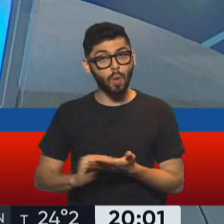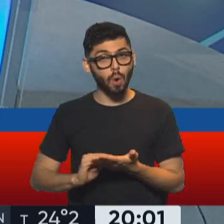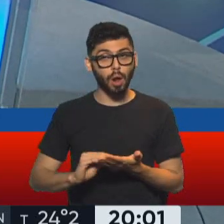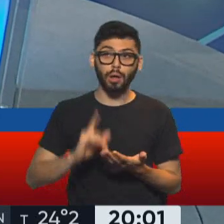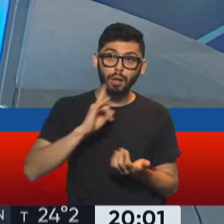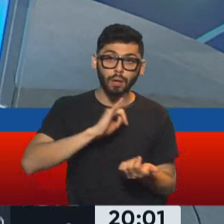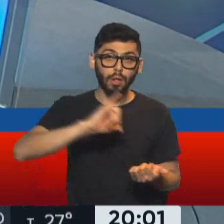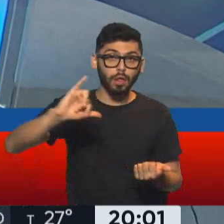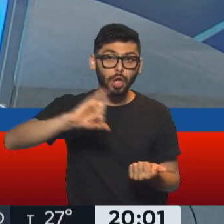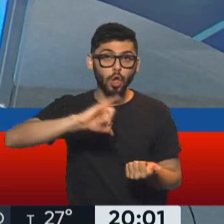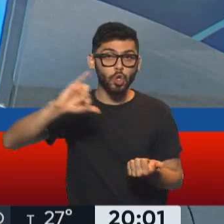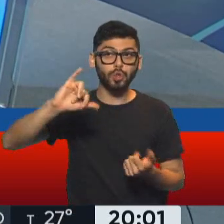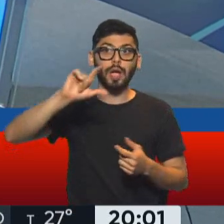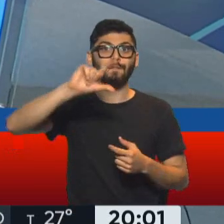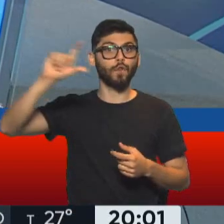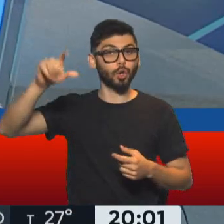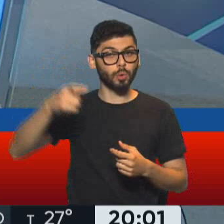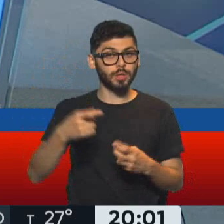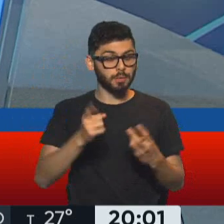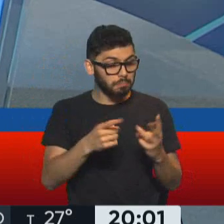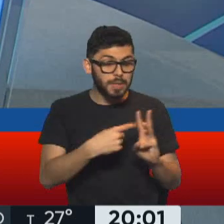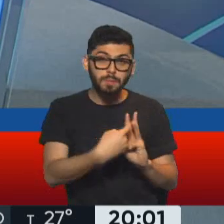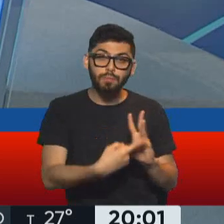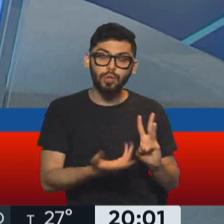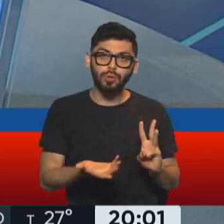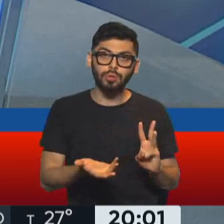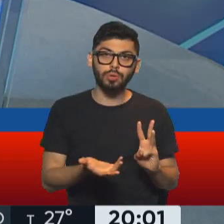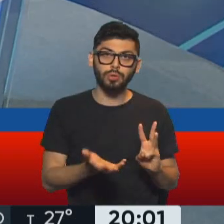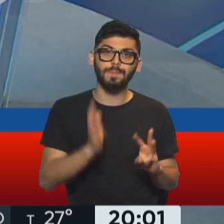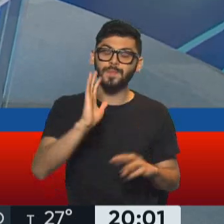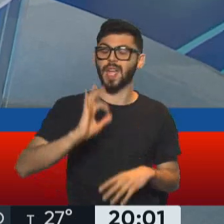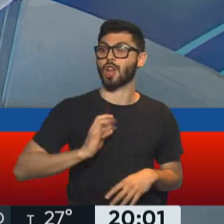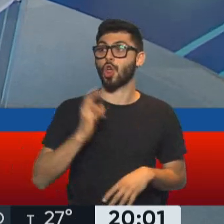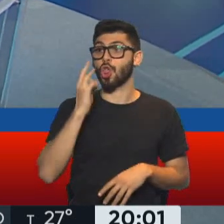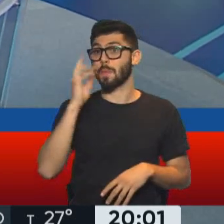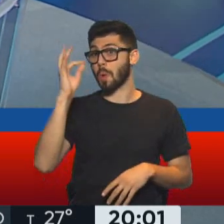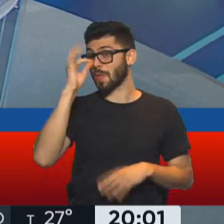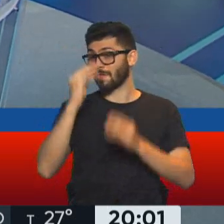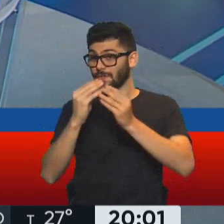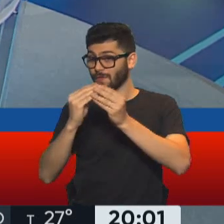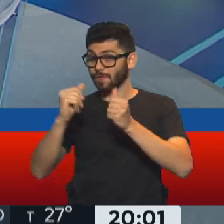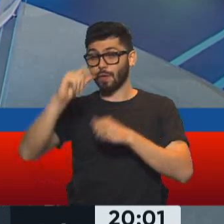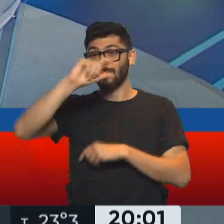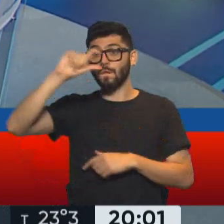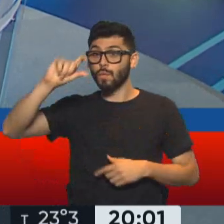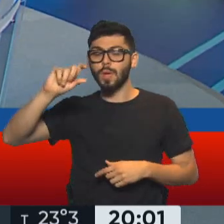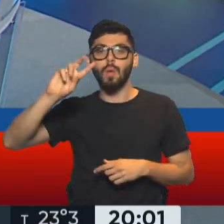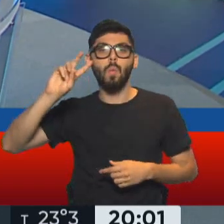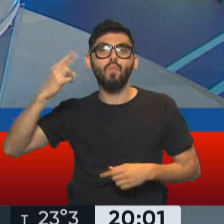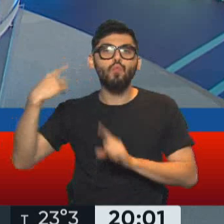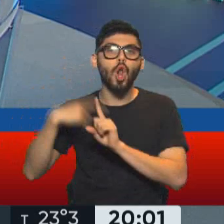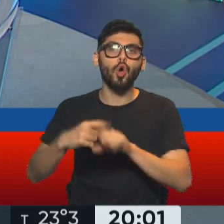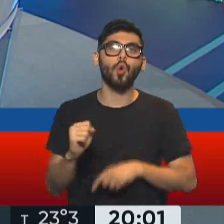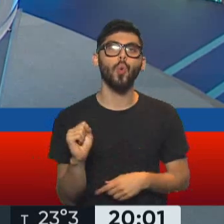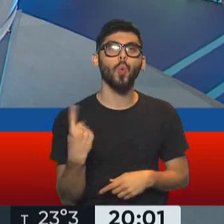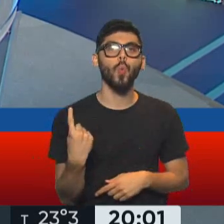la política sanitaria de Formosa. Ahora bien, termina el año 2020, Formosa tenía un muerto. Ahora